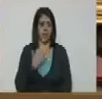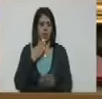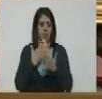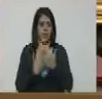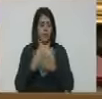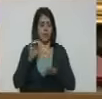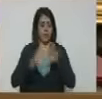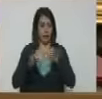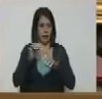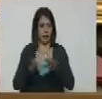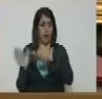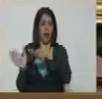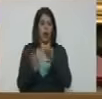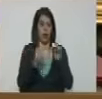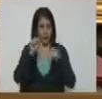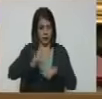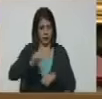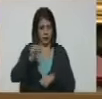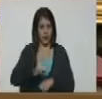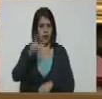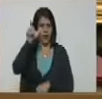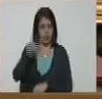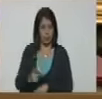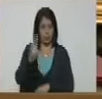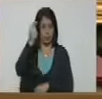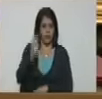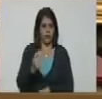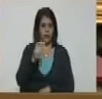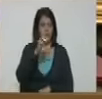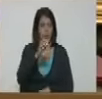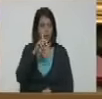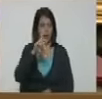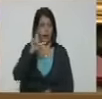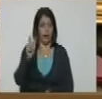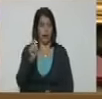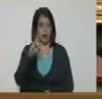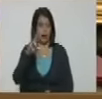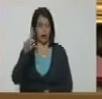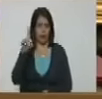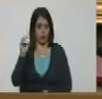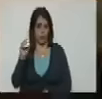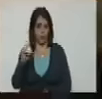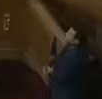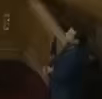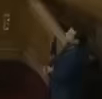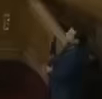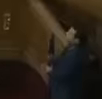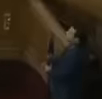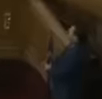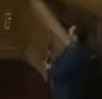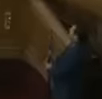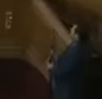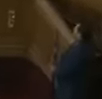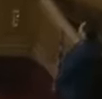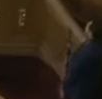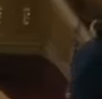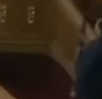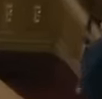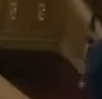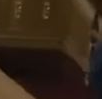Gracias, secretaria. Ahora sí, déjame derecho de palabra al diputado Edgardo Ramírez. Buenas